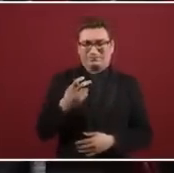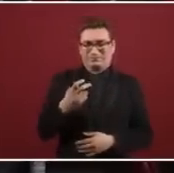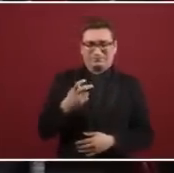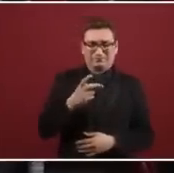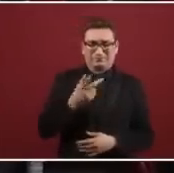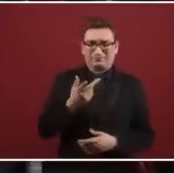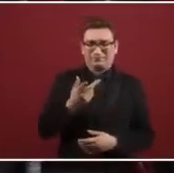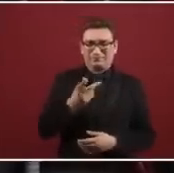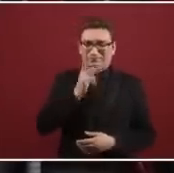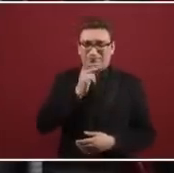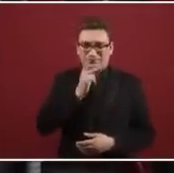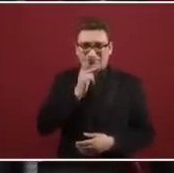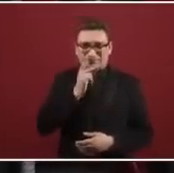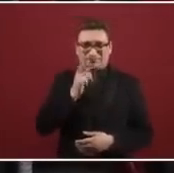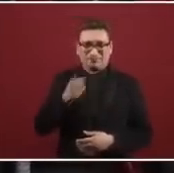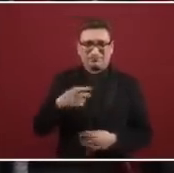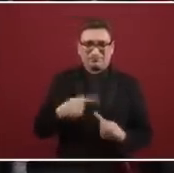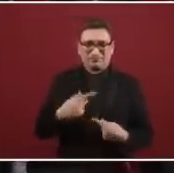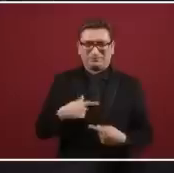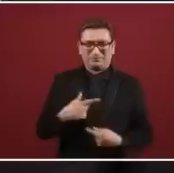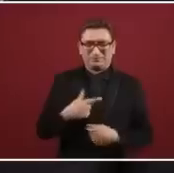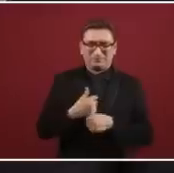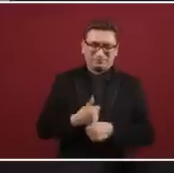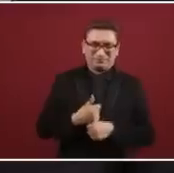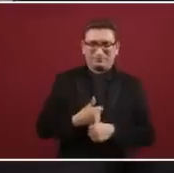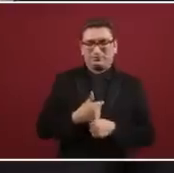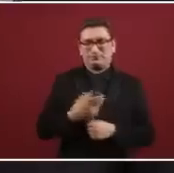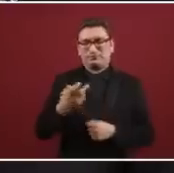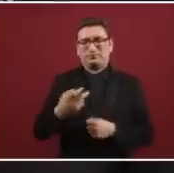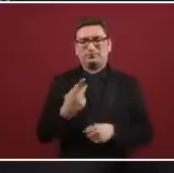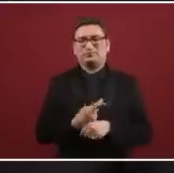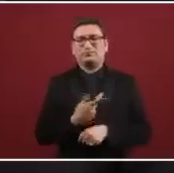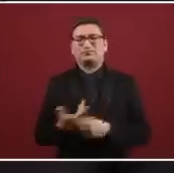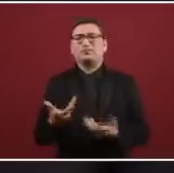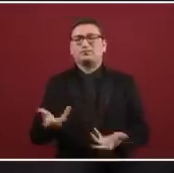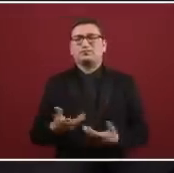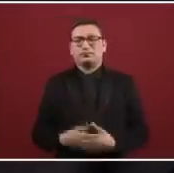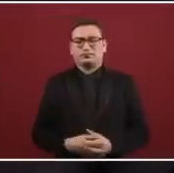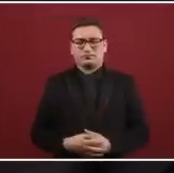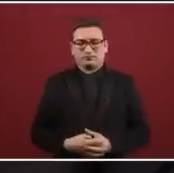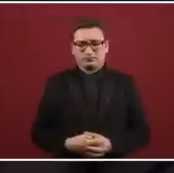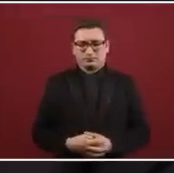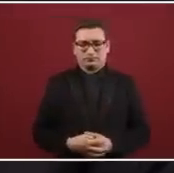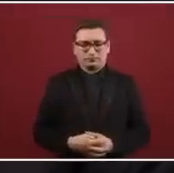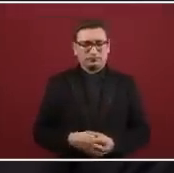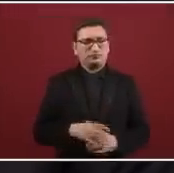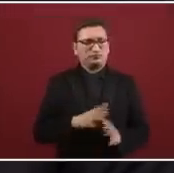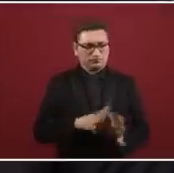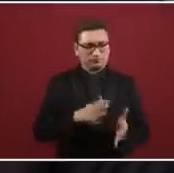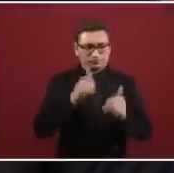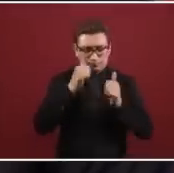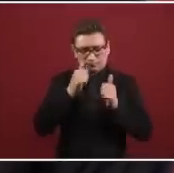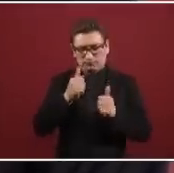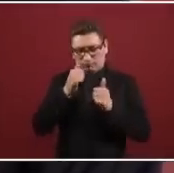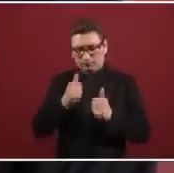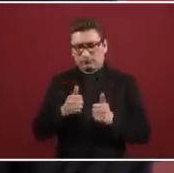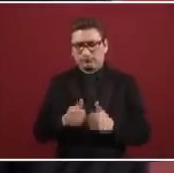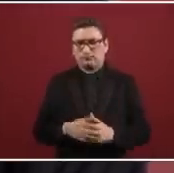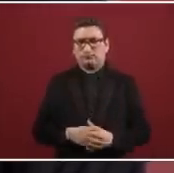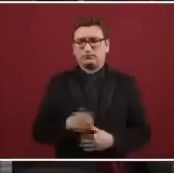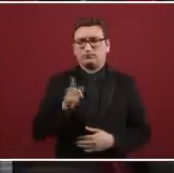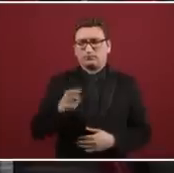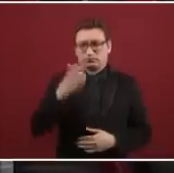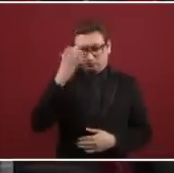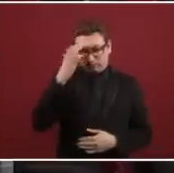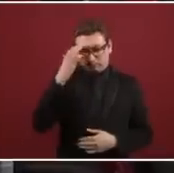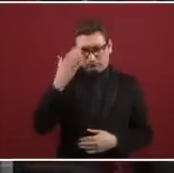Preguntarle qué se va a hacer con esto, señor presidente. ¿Qué está haciendo? Se está atendiendo. El general Bucio ya conoce de estos